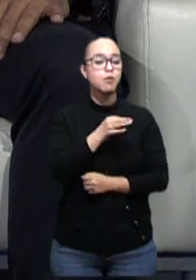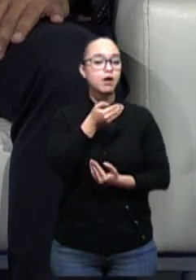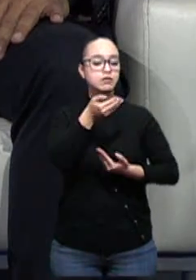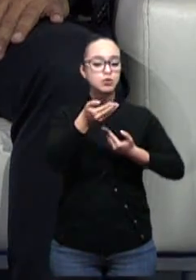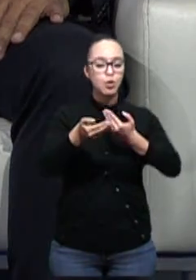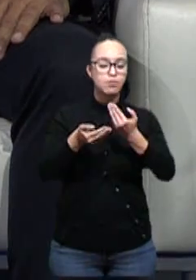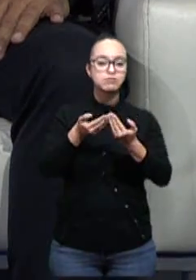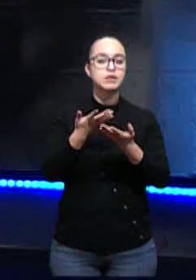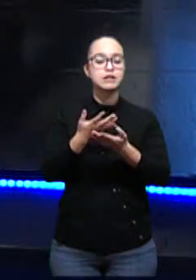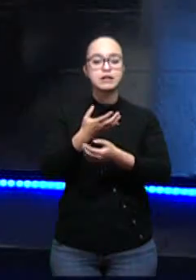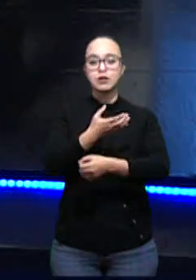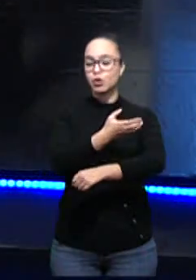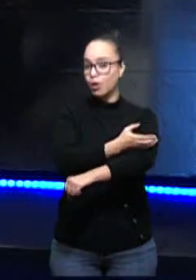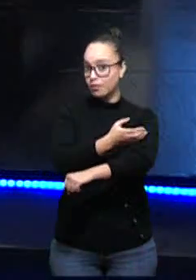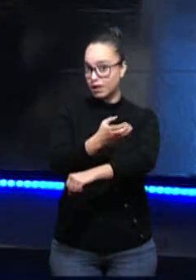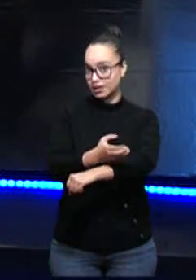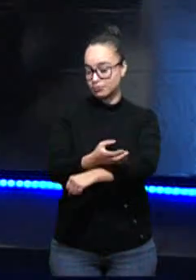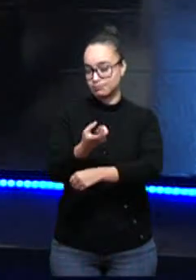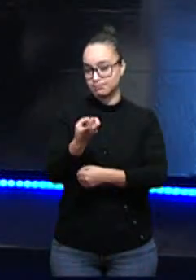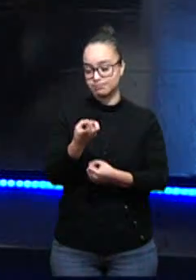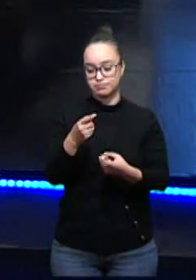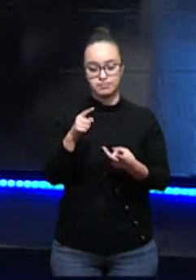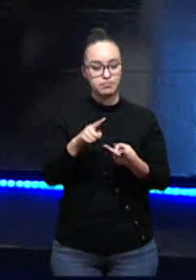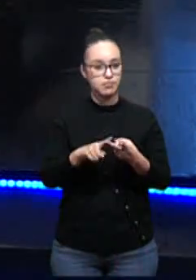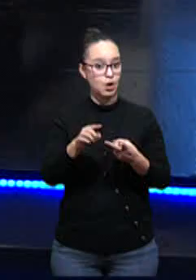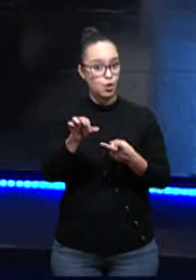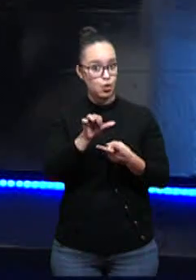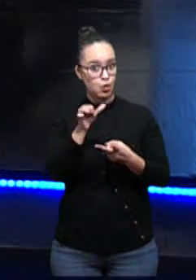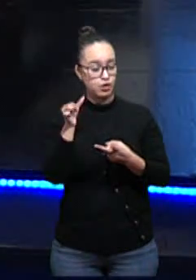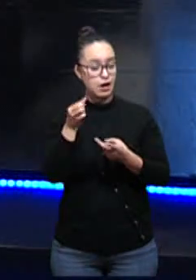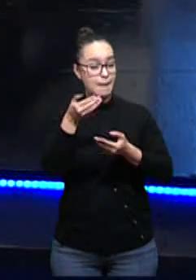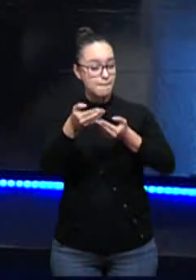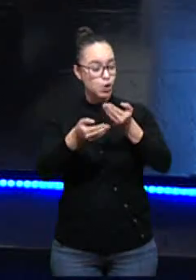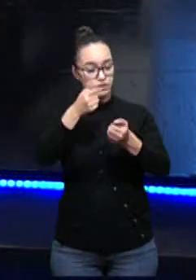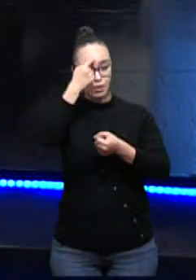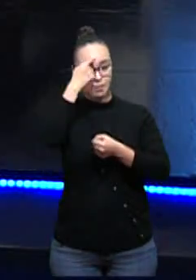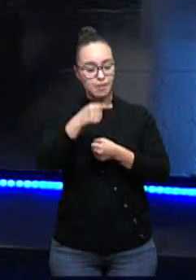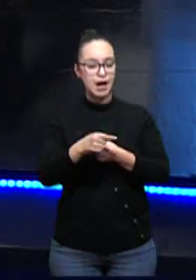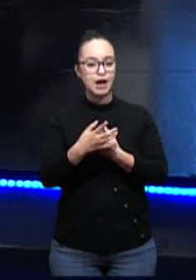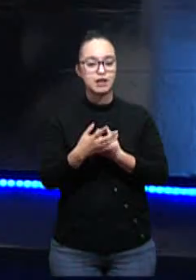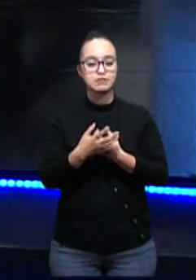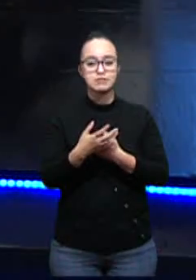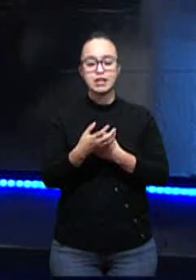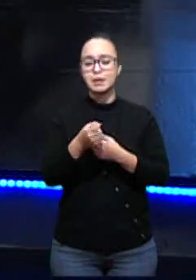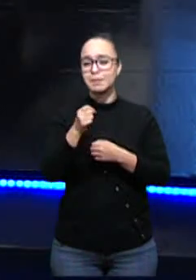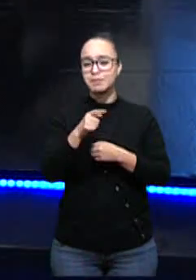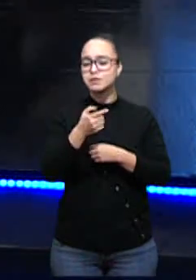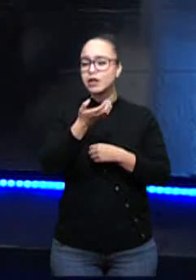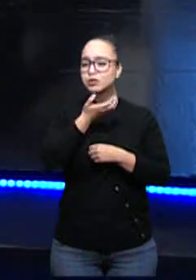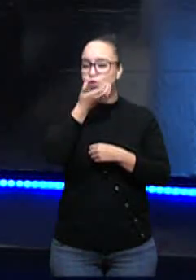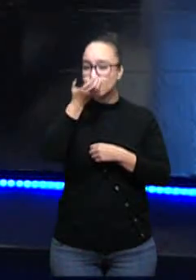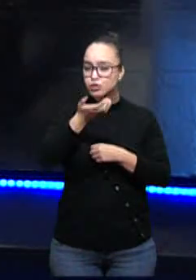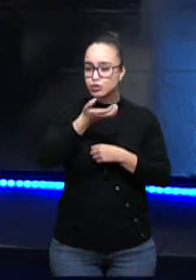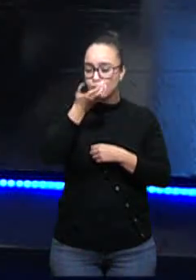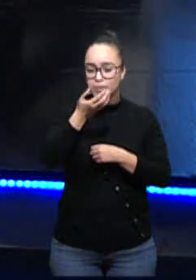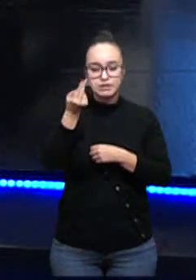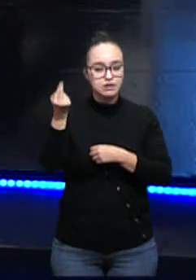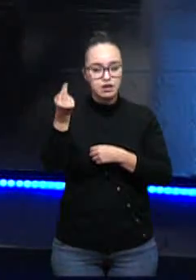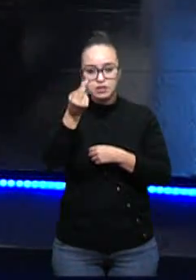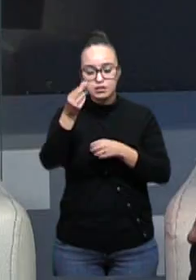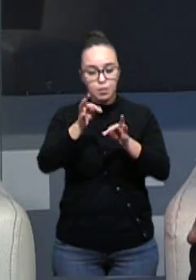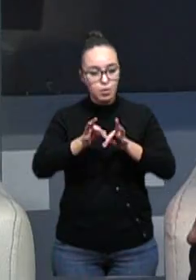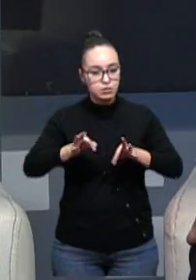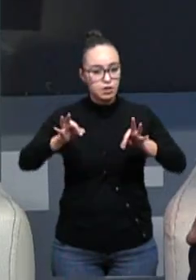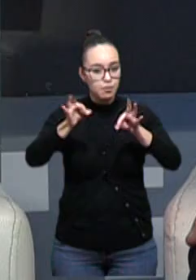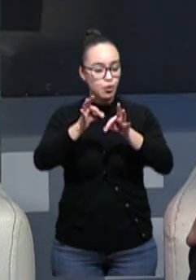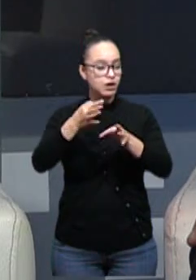sus compañeros. Y por otra parte, bueno, vamos a tener un proceso para recuperar todos esos hábitos que requerimos en la escuela. Y